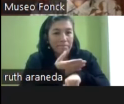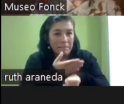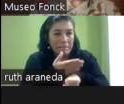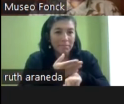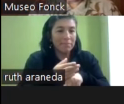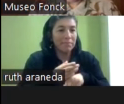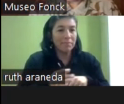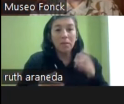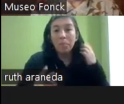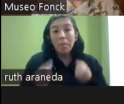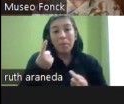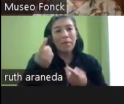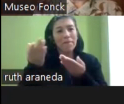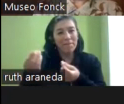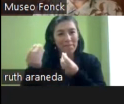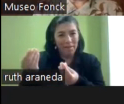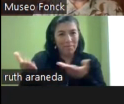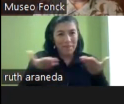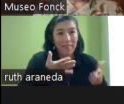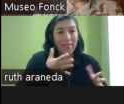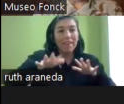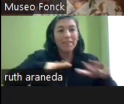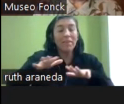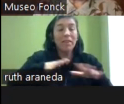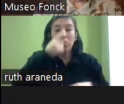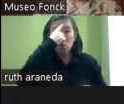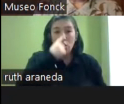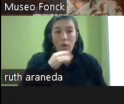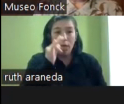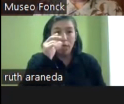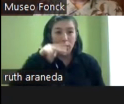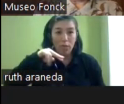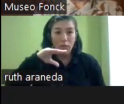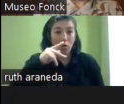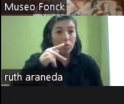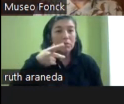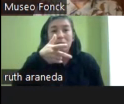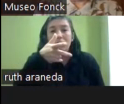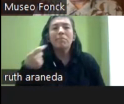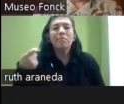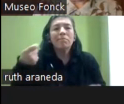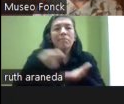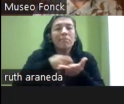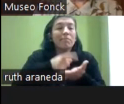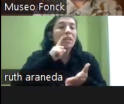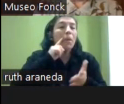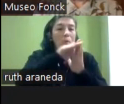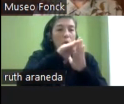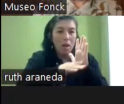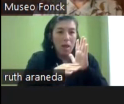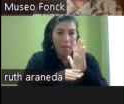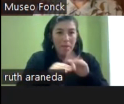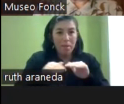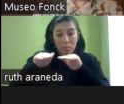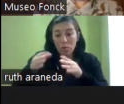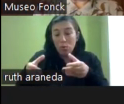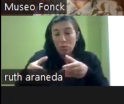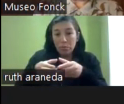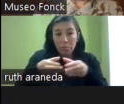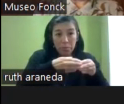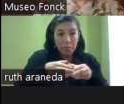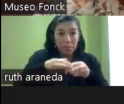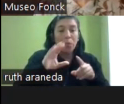día vamos a dar la bienvenida a esta actividad del Museo FONC. Es una actividad financiada por el Programa de Apoyo a Organizaciones